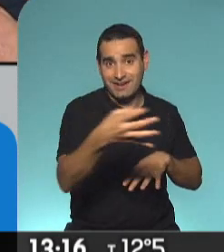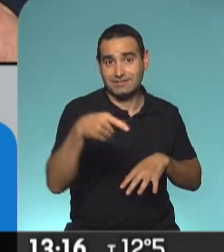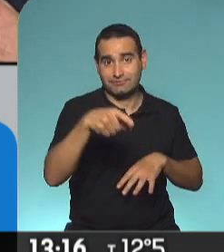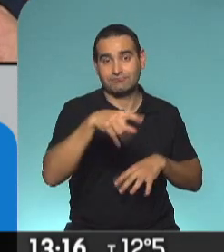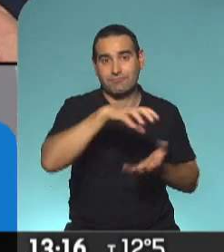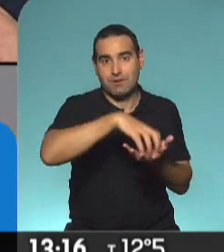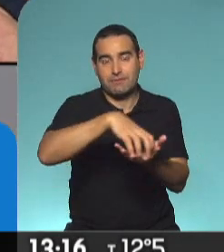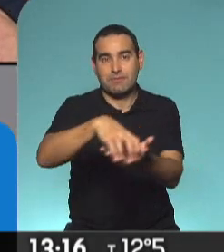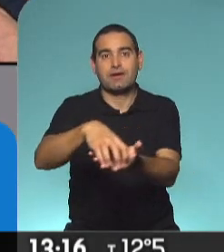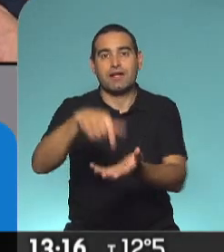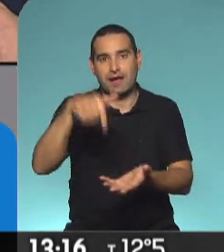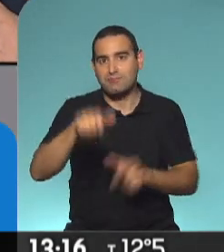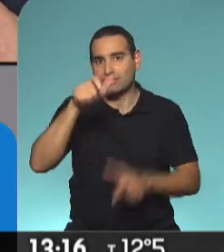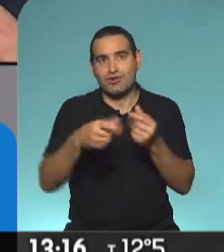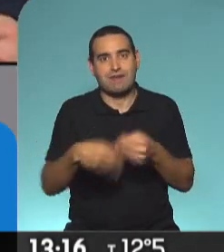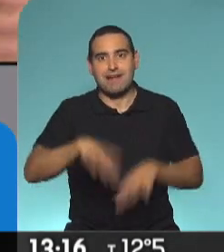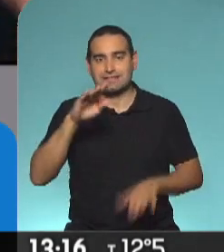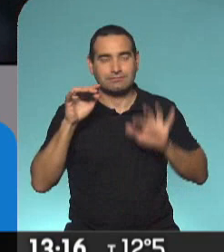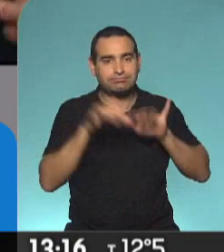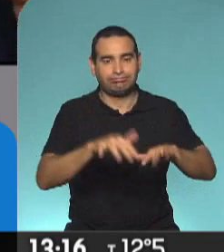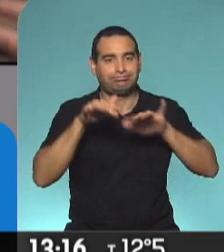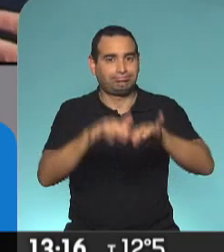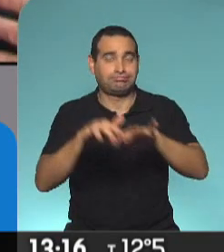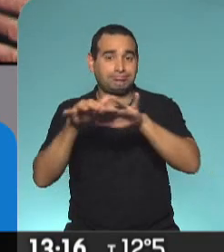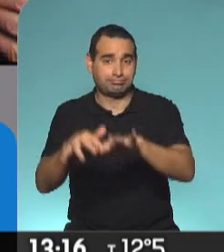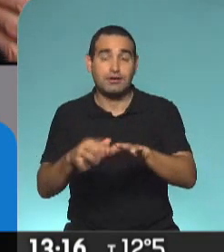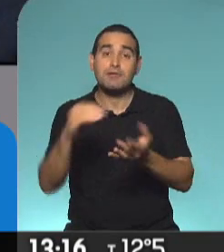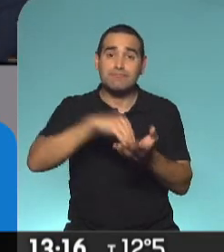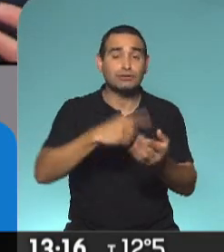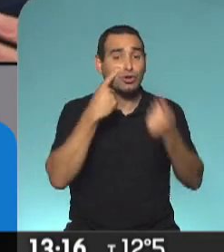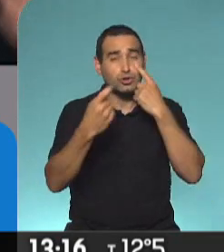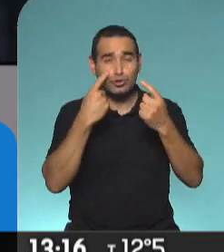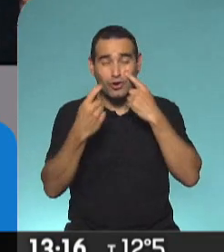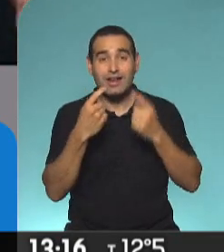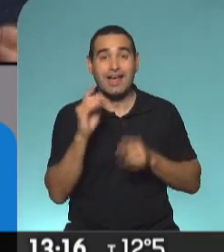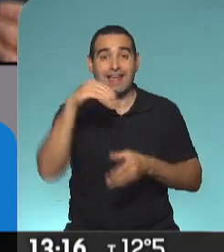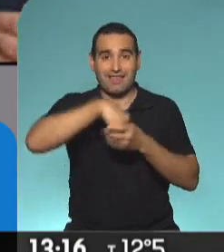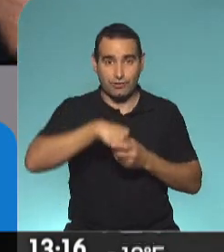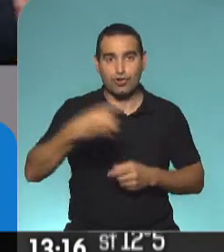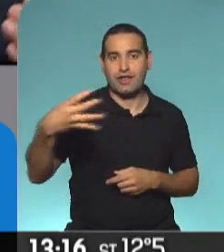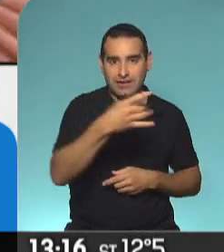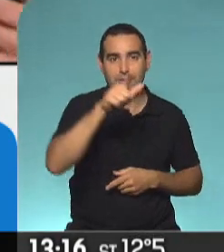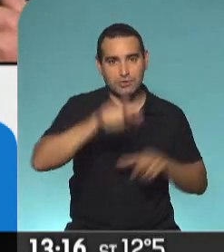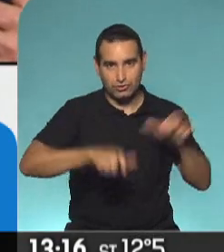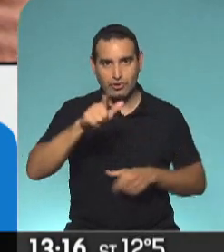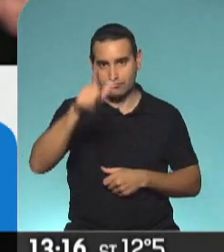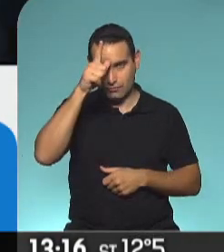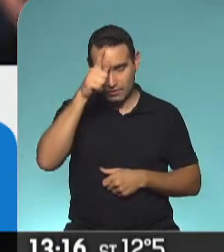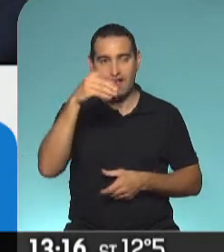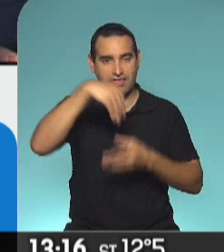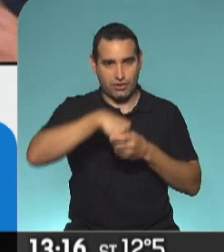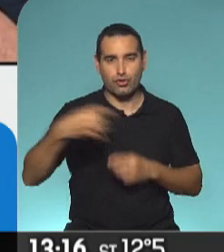mayor afluencia de pasajeros y además se controla arriba de los trenes hay personal de seguridad arriba de los trenes